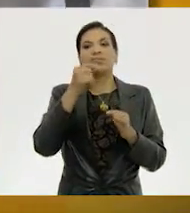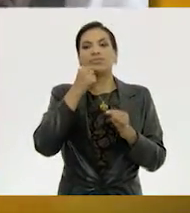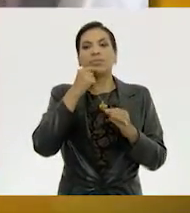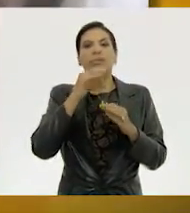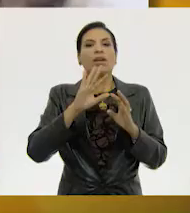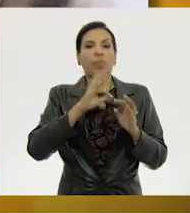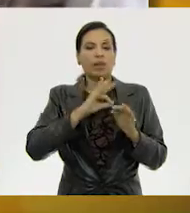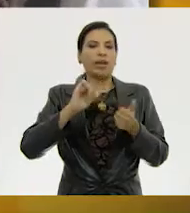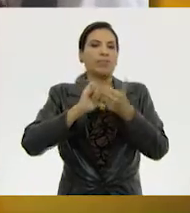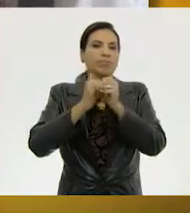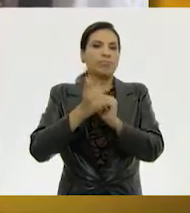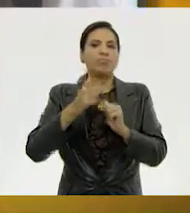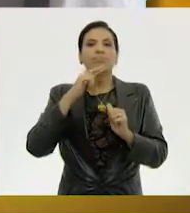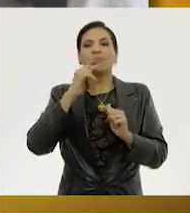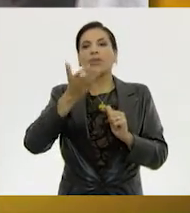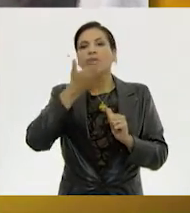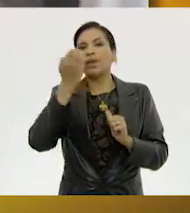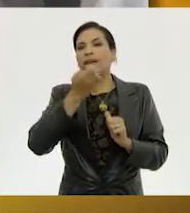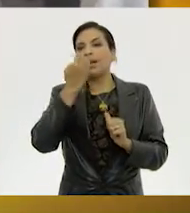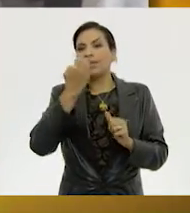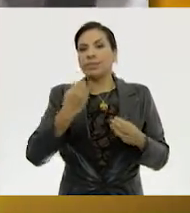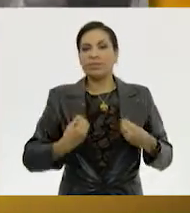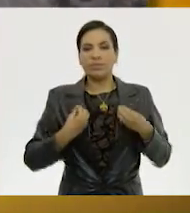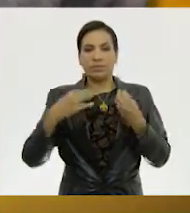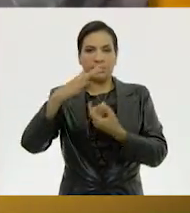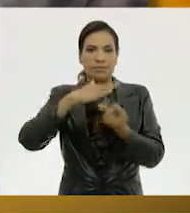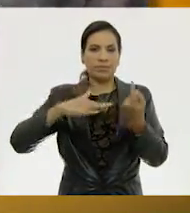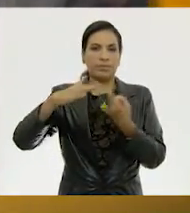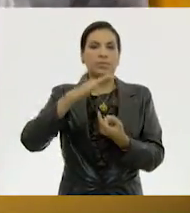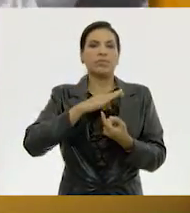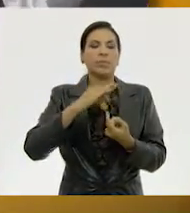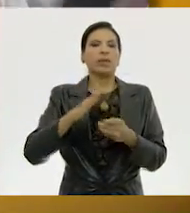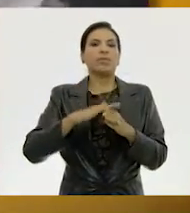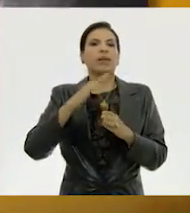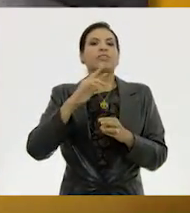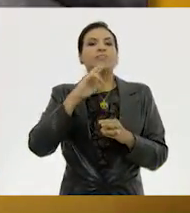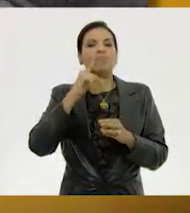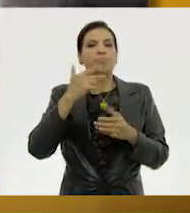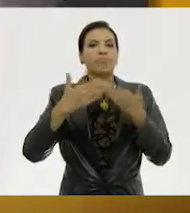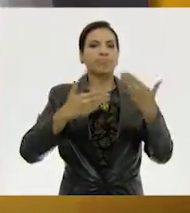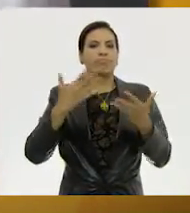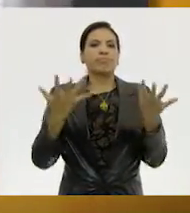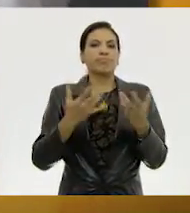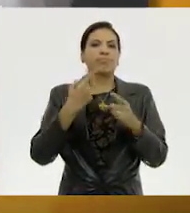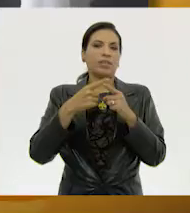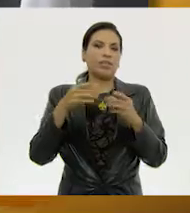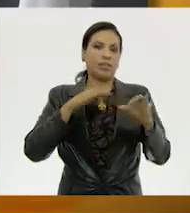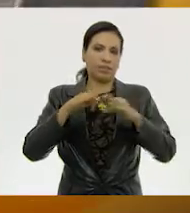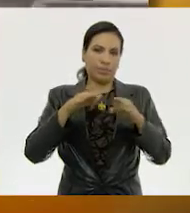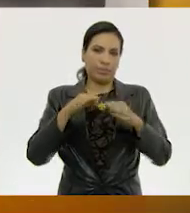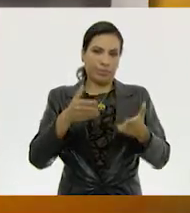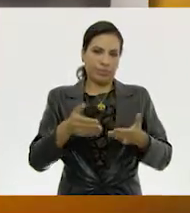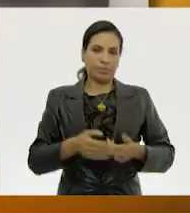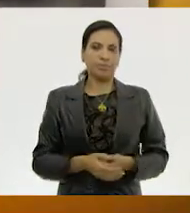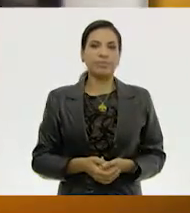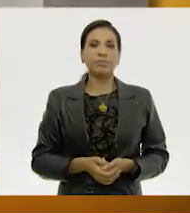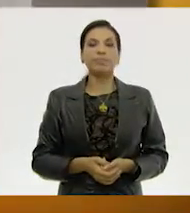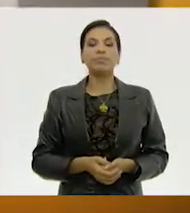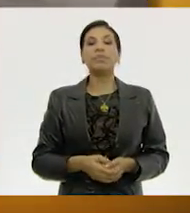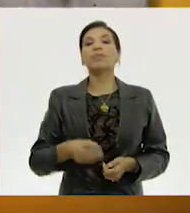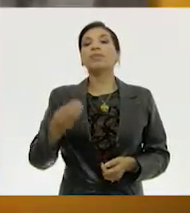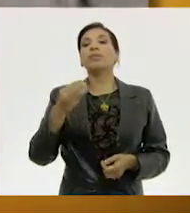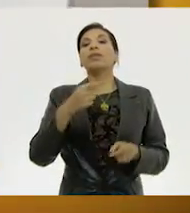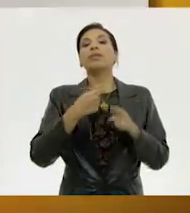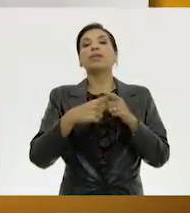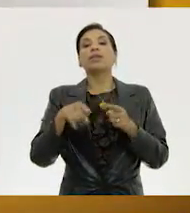adapten más fácilmente a la vida escolar. Se sientan más capaces y más animados de realizar esas tareas. La